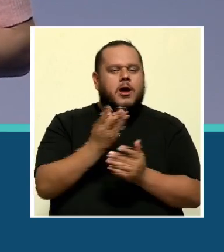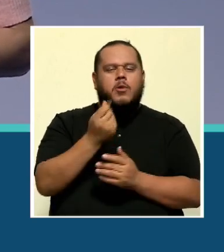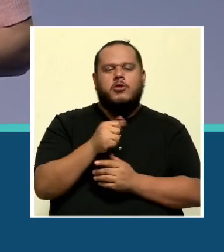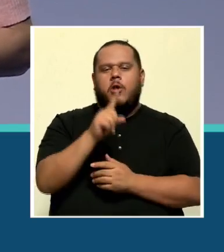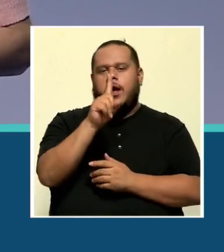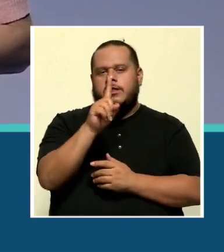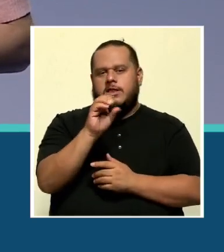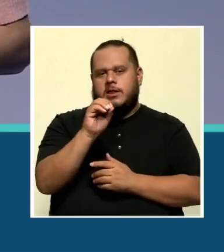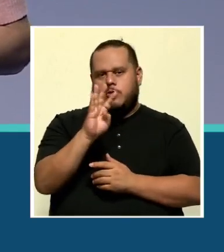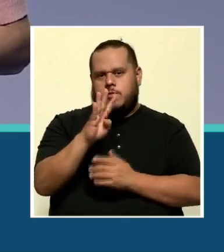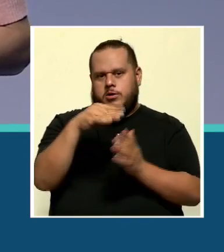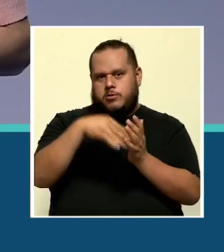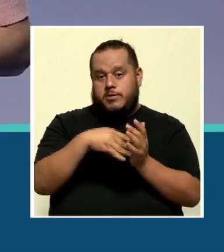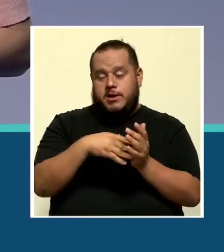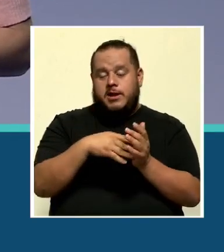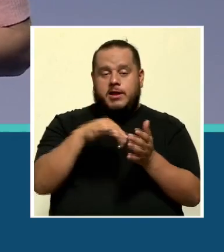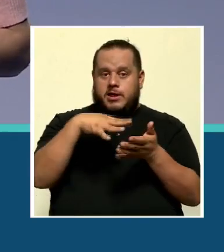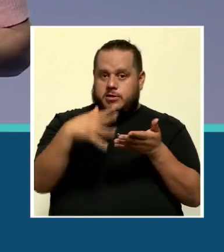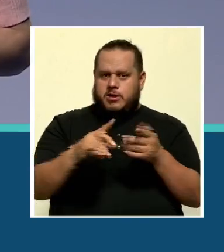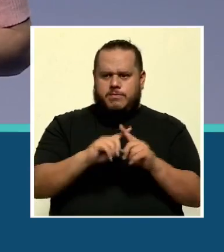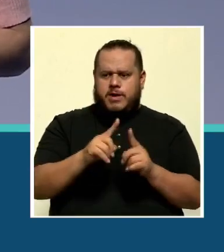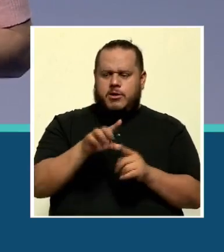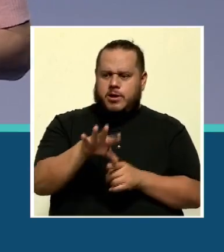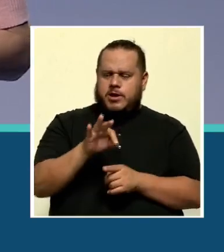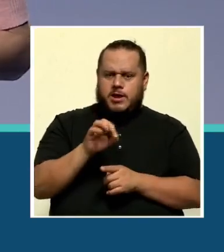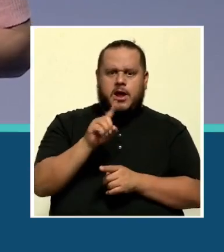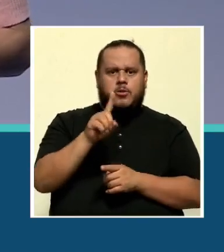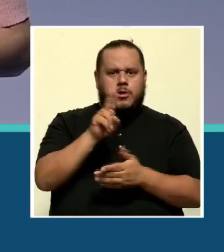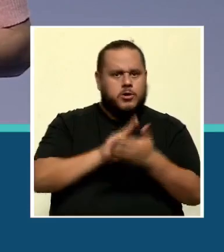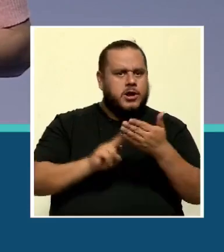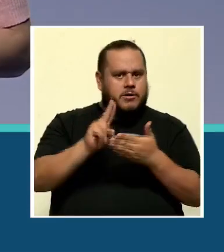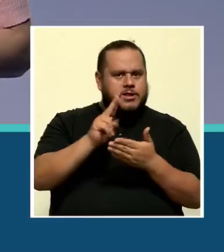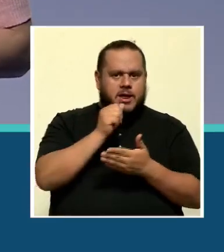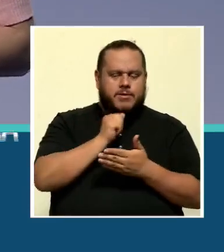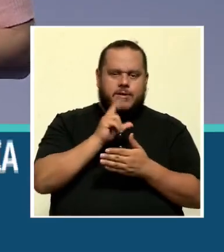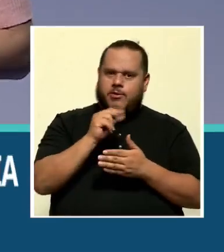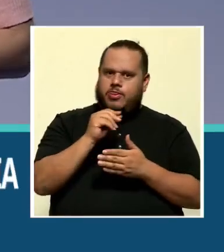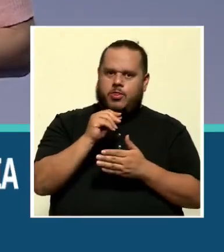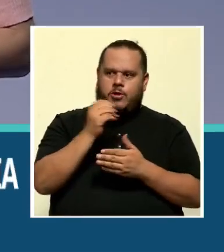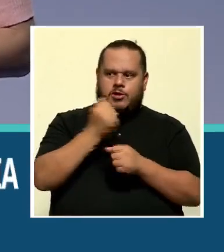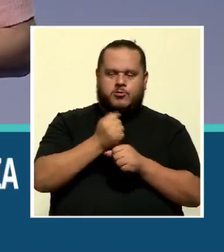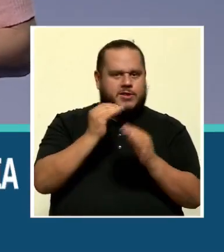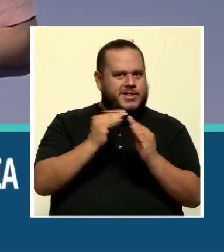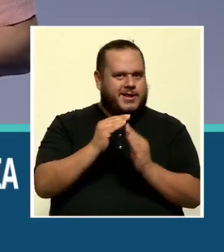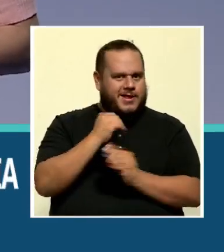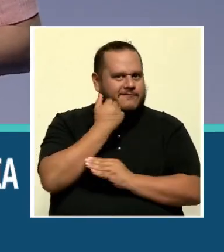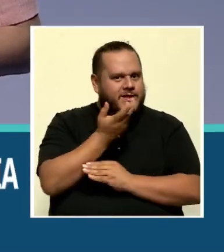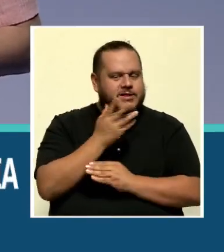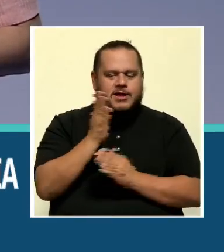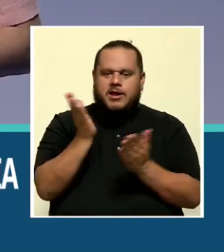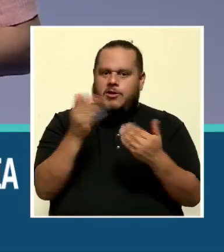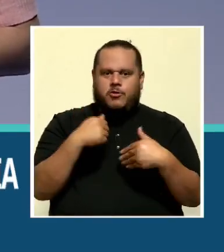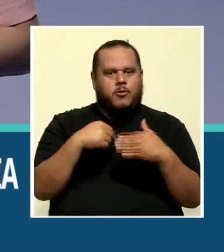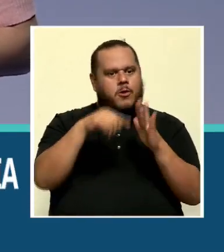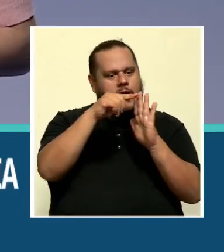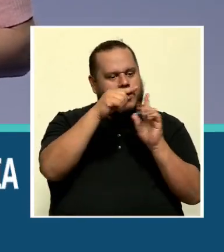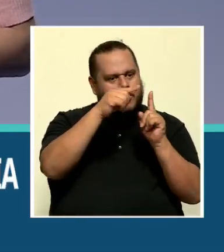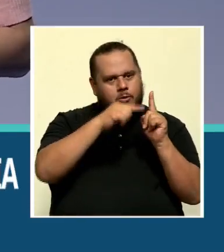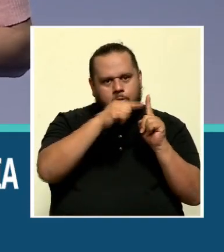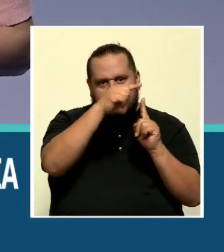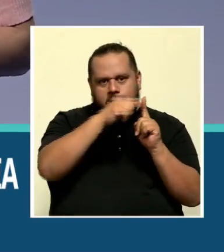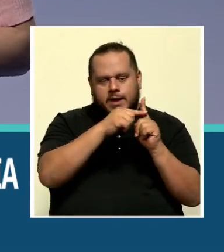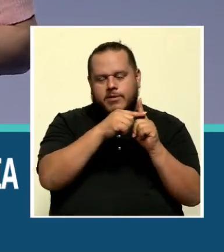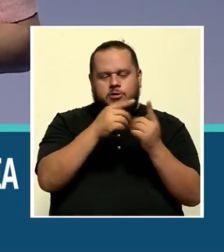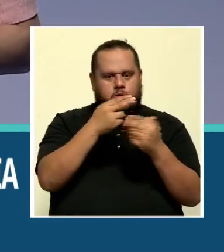104,000 estudiantes. Sin embargo, elegir una casa mater no es una tarea fácil. No existe un parámetro común que logre de